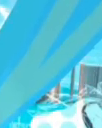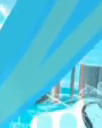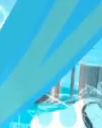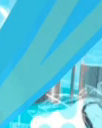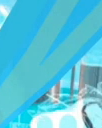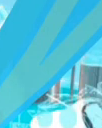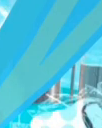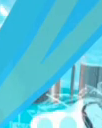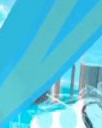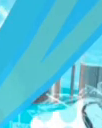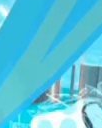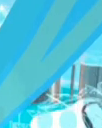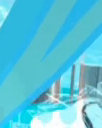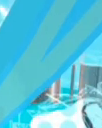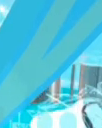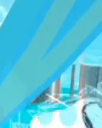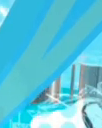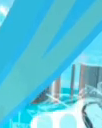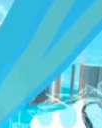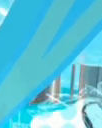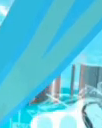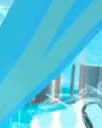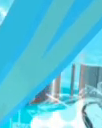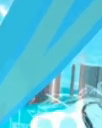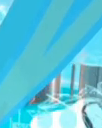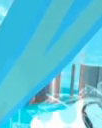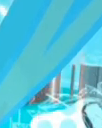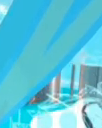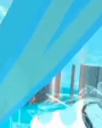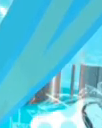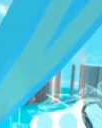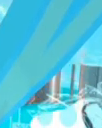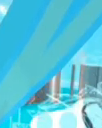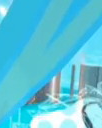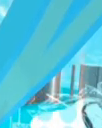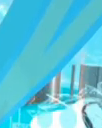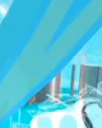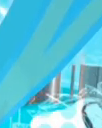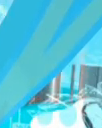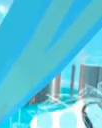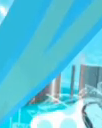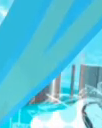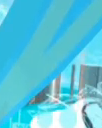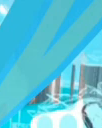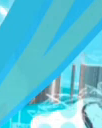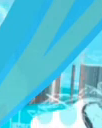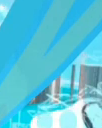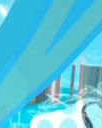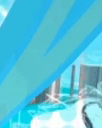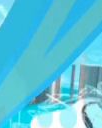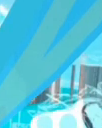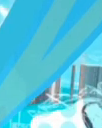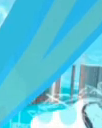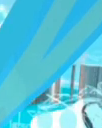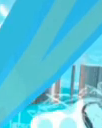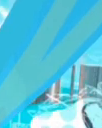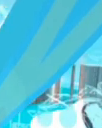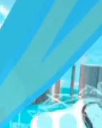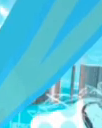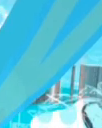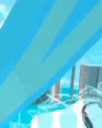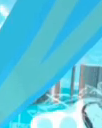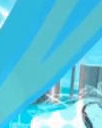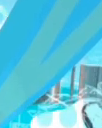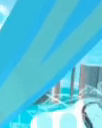han existido previos ataques a las estructuras físicas, a los edificios, a los vehículos y demás. El